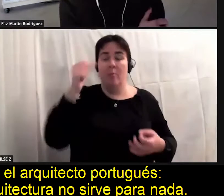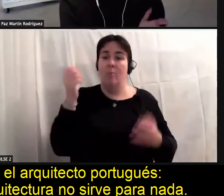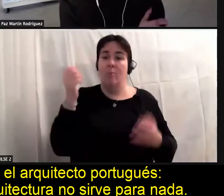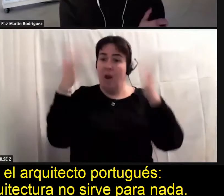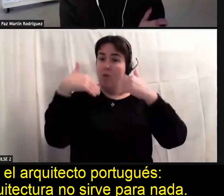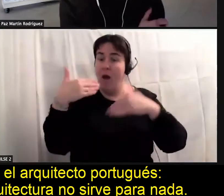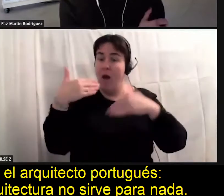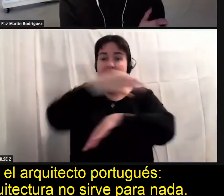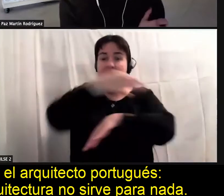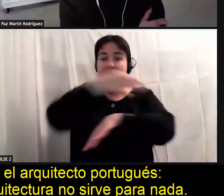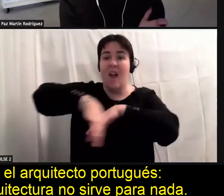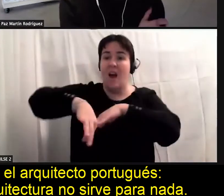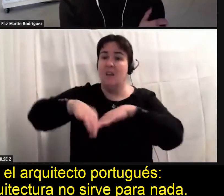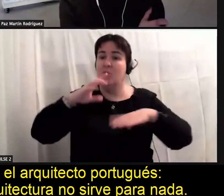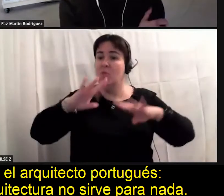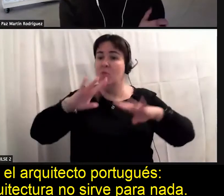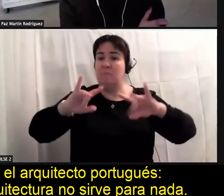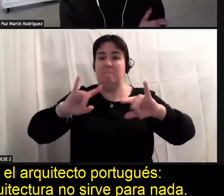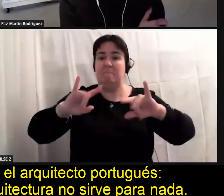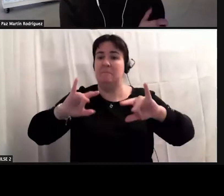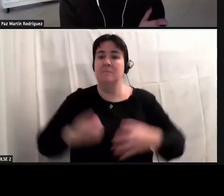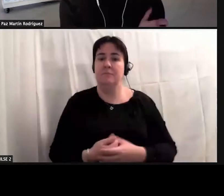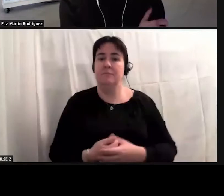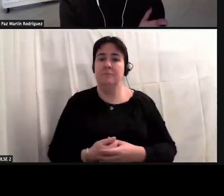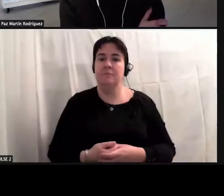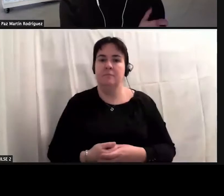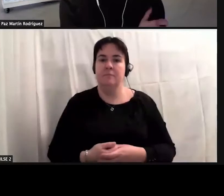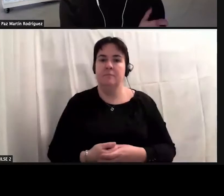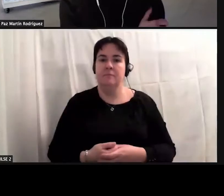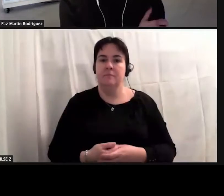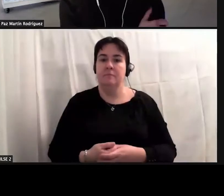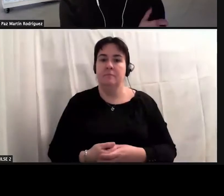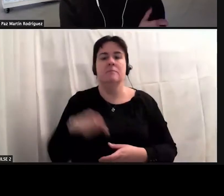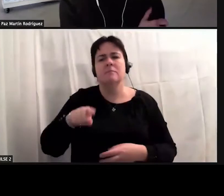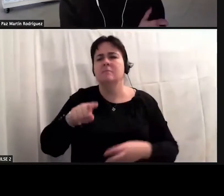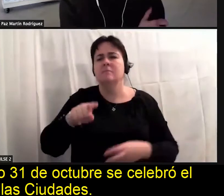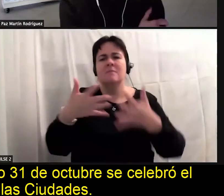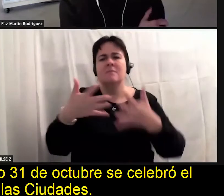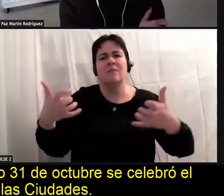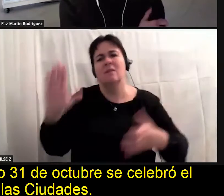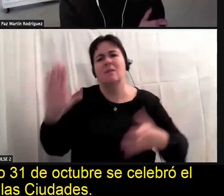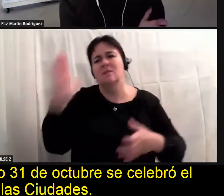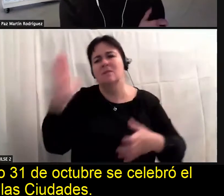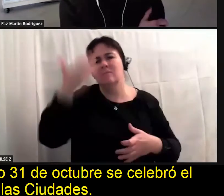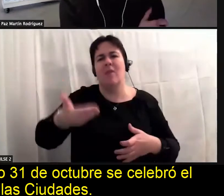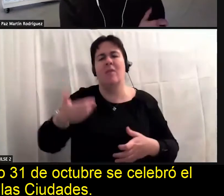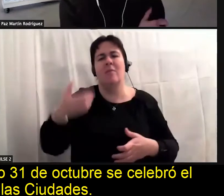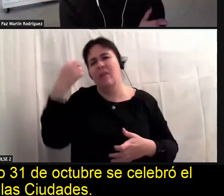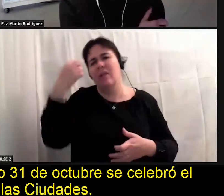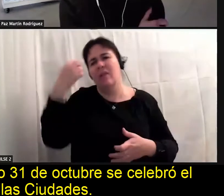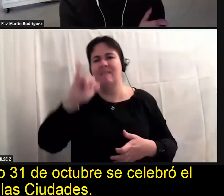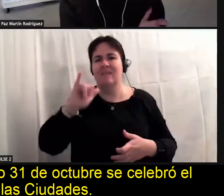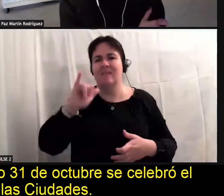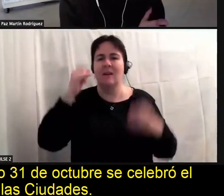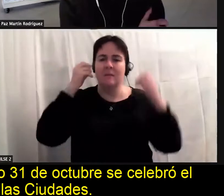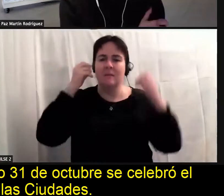¿no? Es decir, yo creo que ese tiene que ser nuestro leitmotiv, ¿no? Oye, por cambiar de tema, bueno,